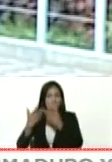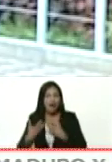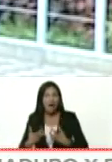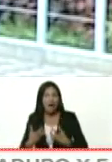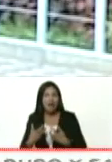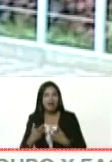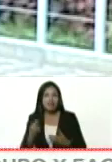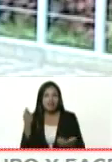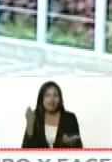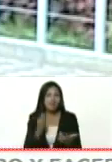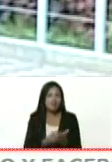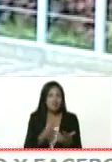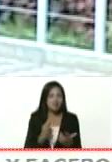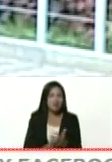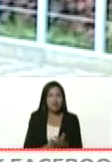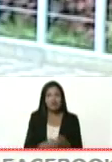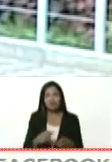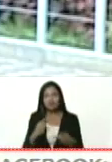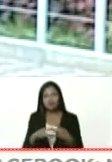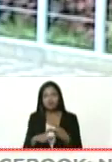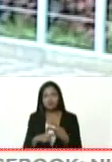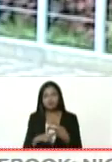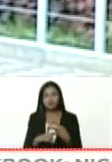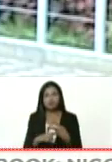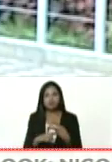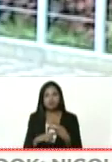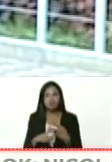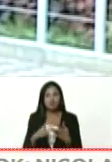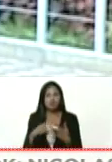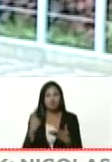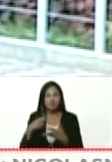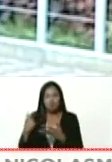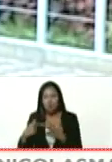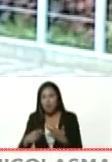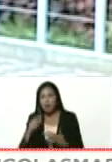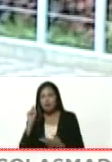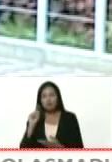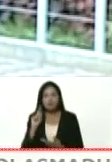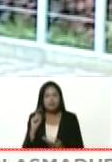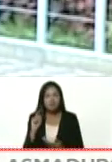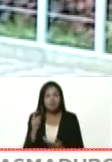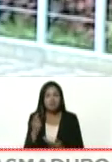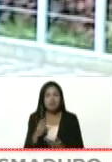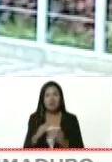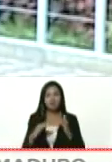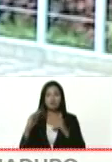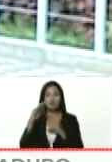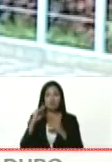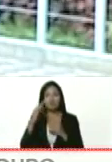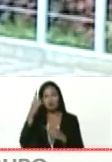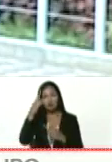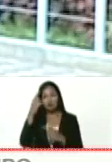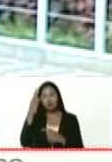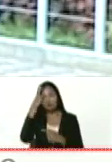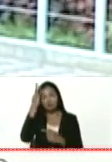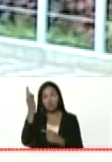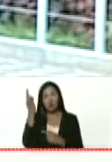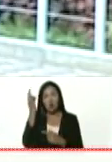con financiamiento, con insumos crecientes, con el consejo